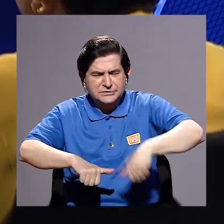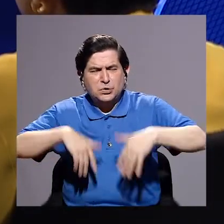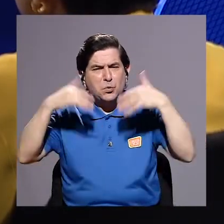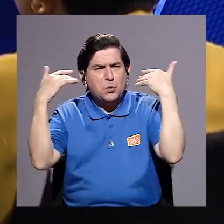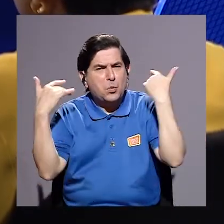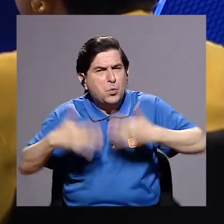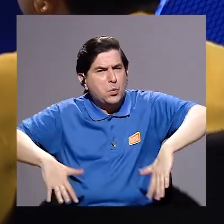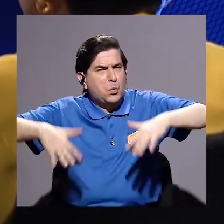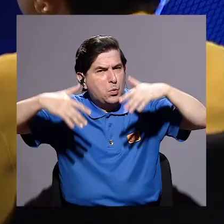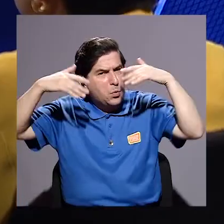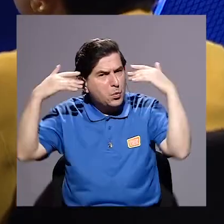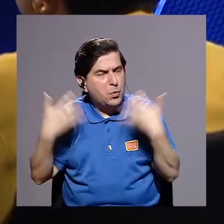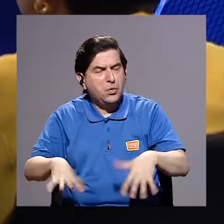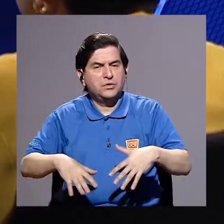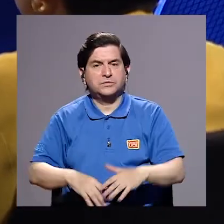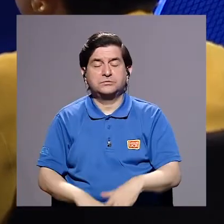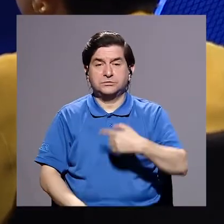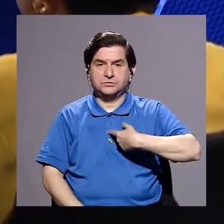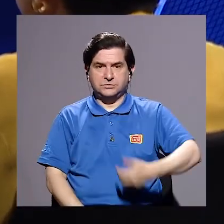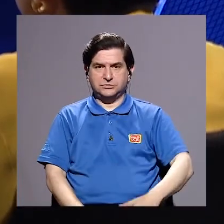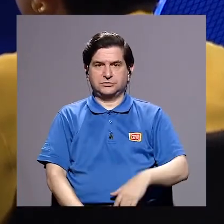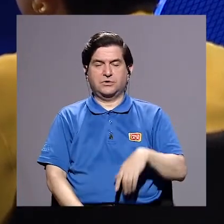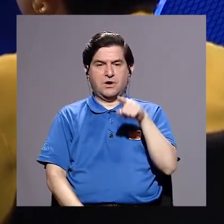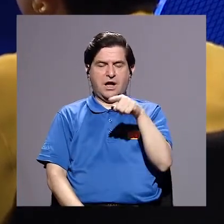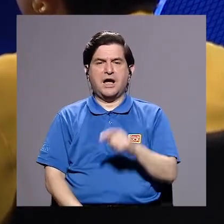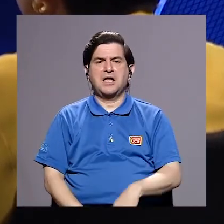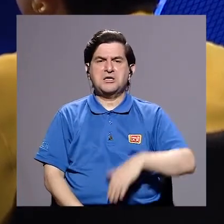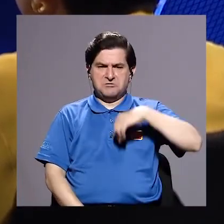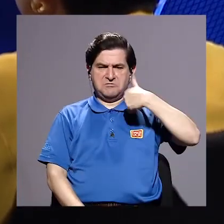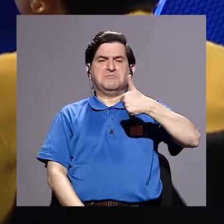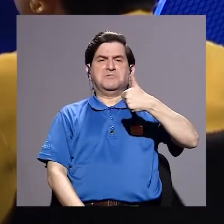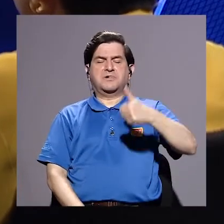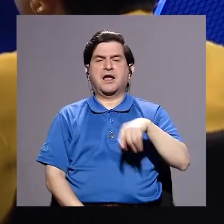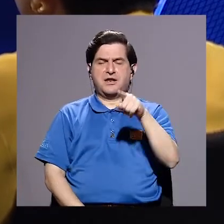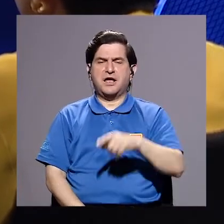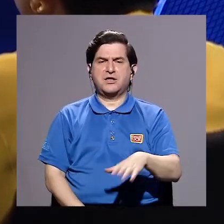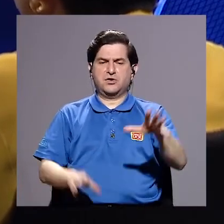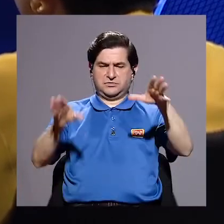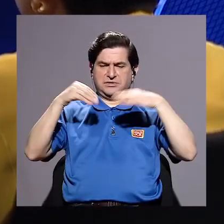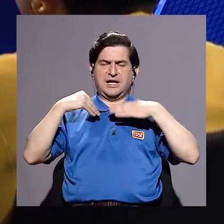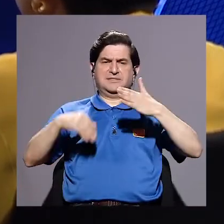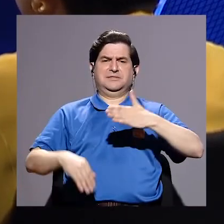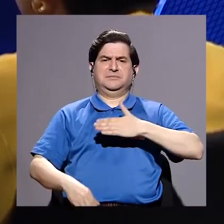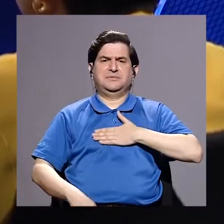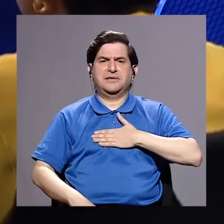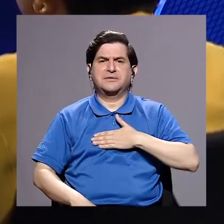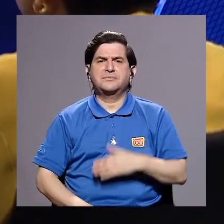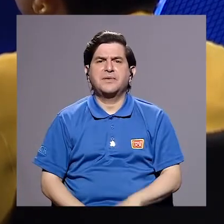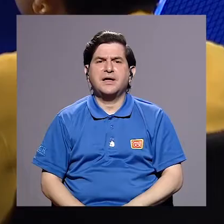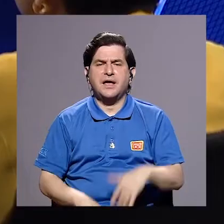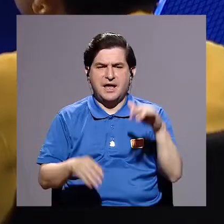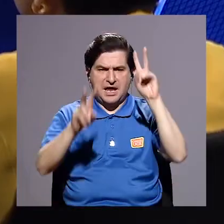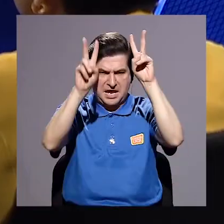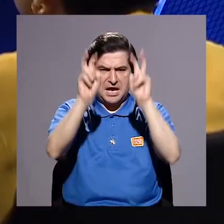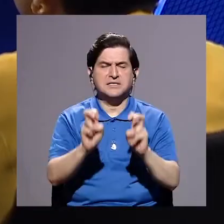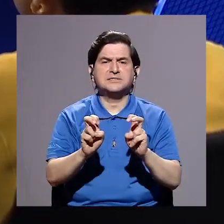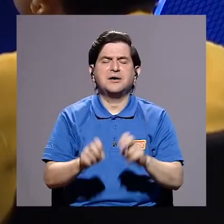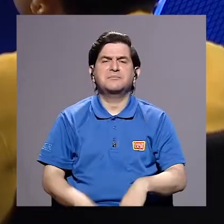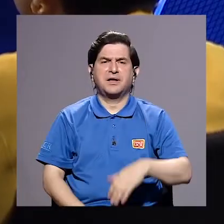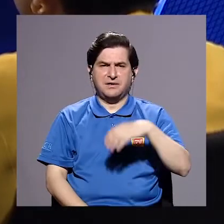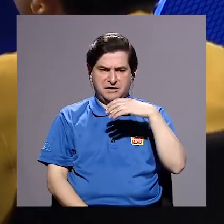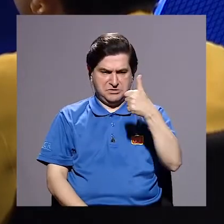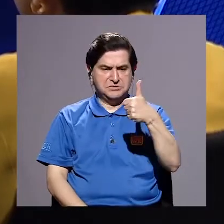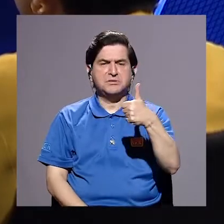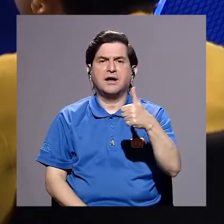batalla increíble para ganarles y hacerlos que me reconocieran mis